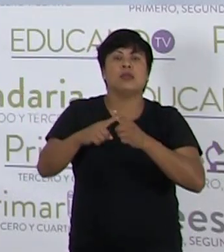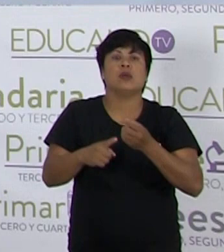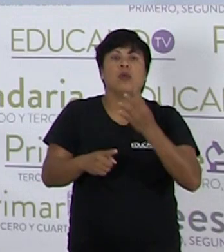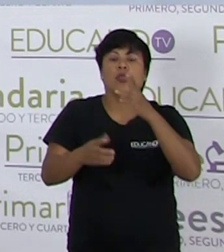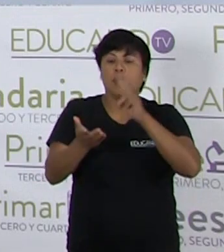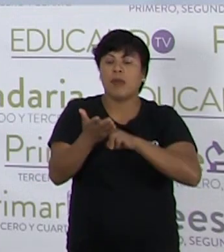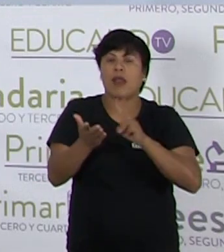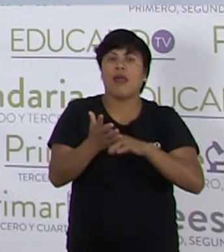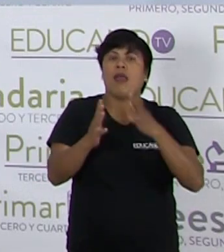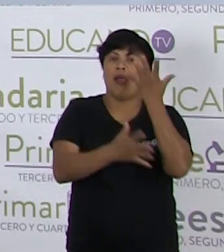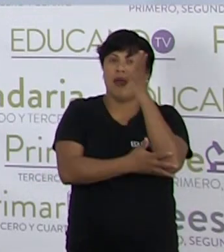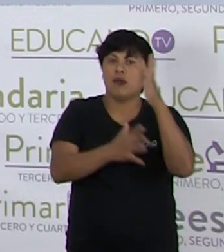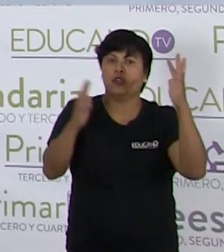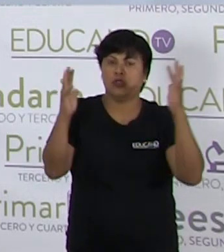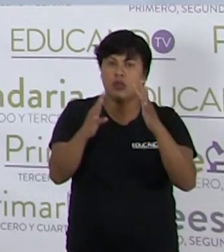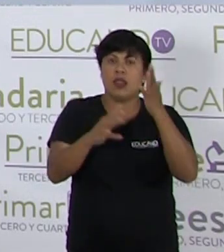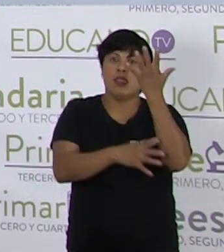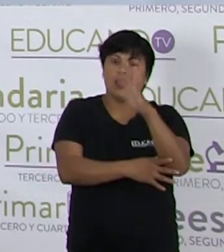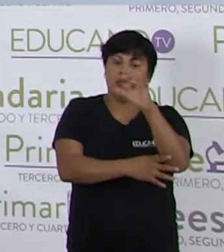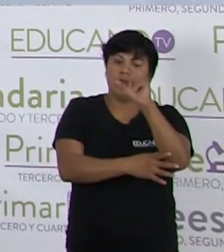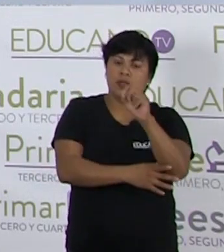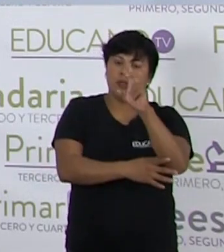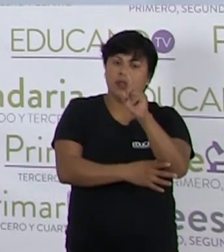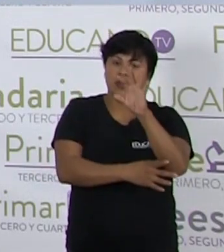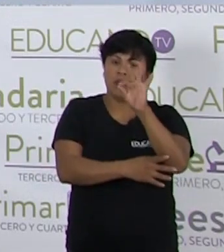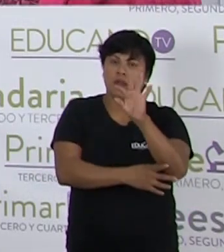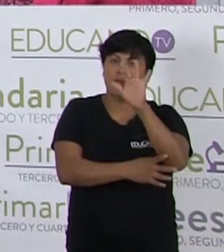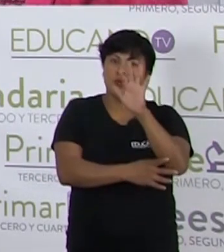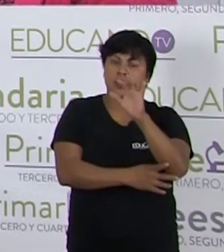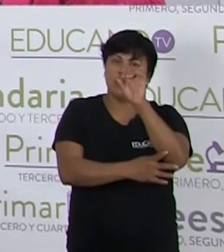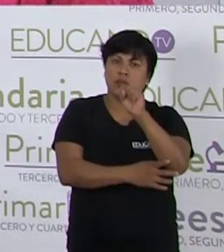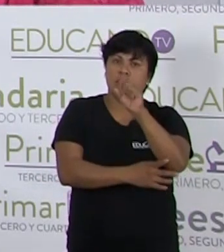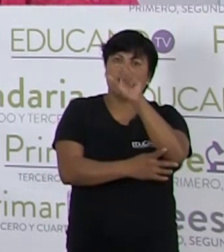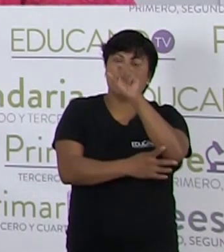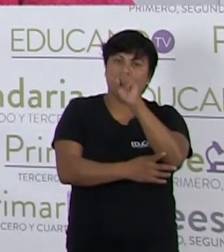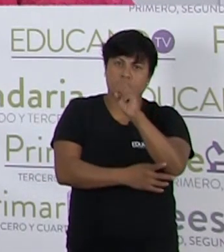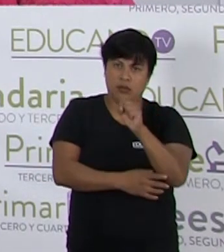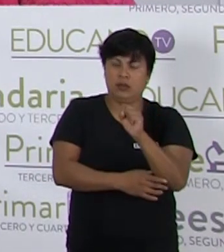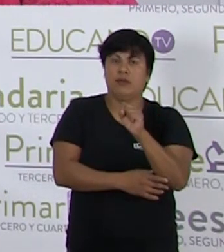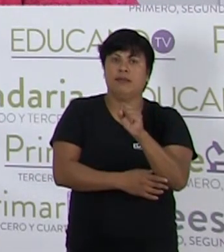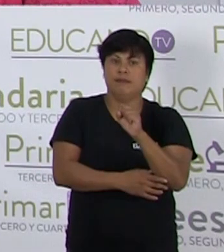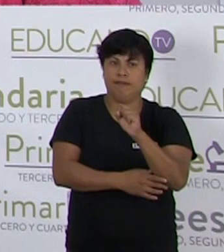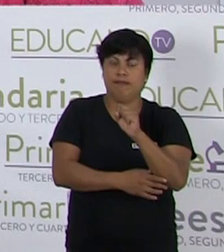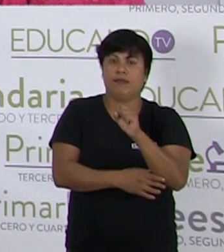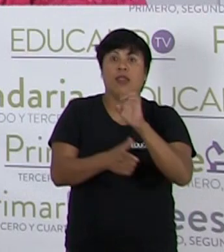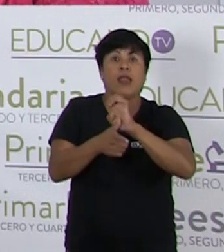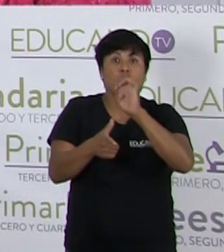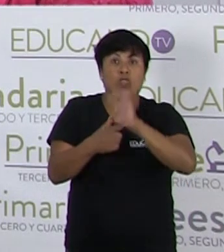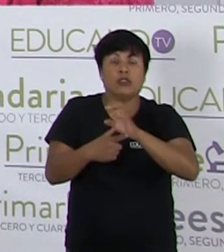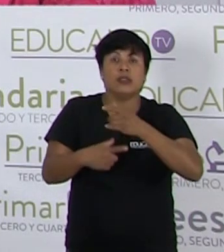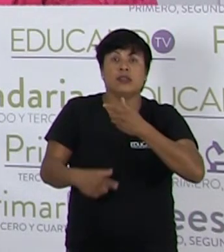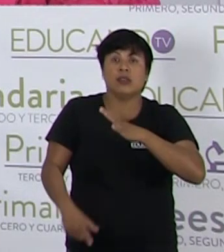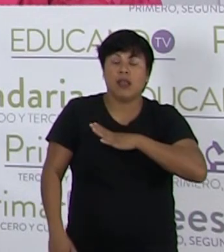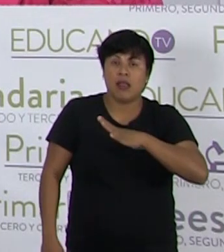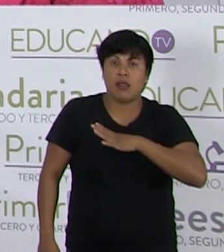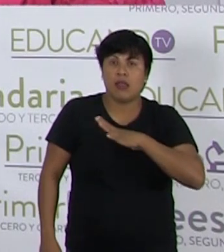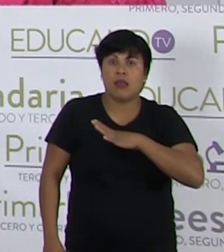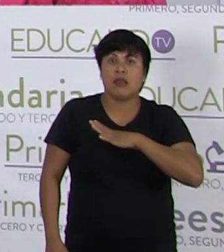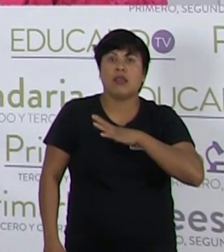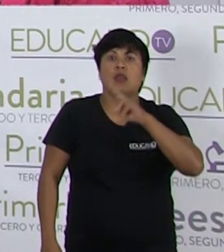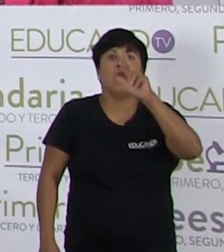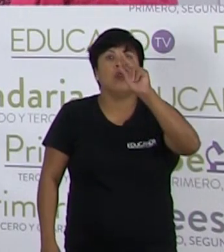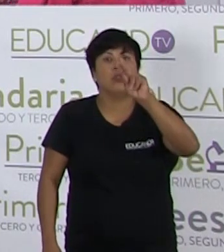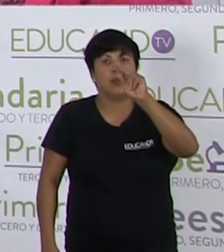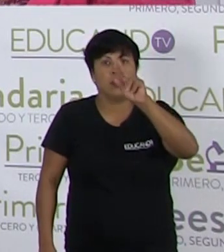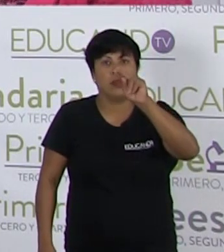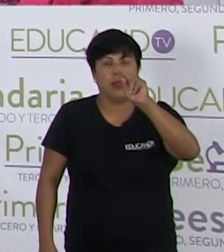los pequeños, 10, 20, 30, 40, 50 y 60. Entonces tendríamos